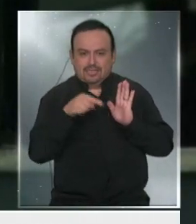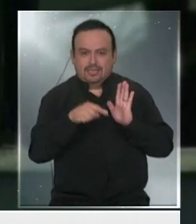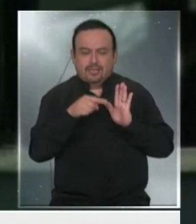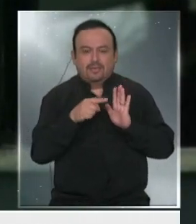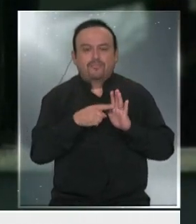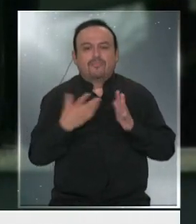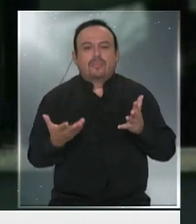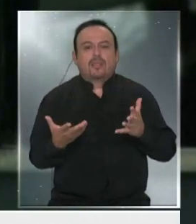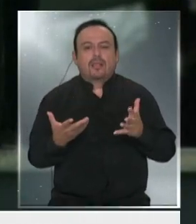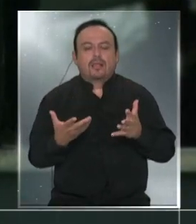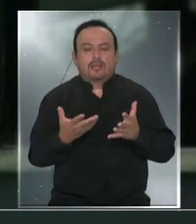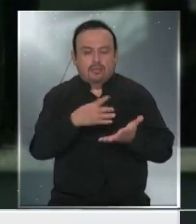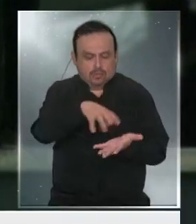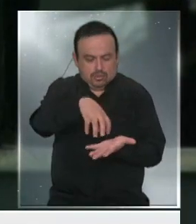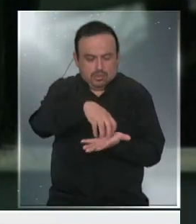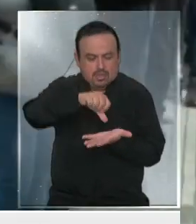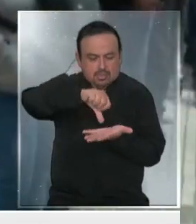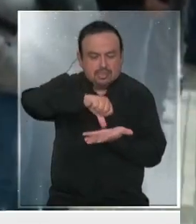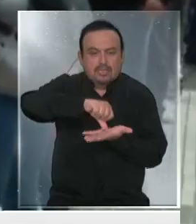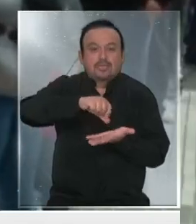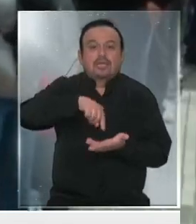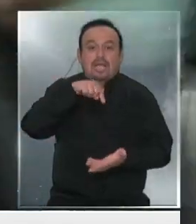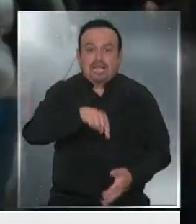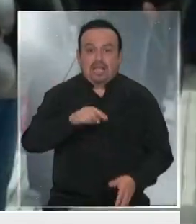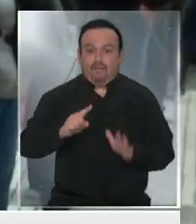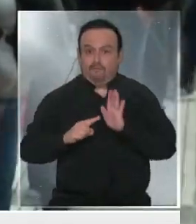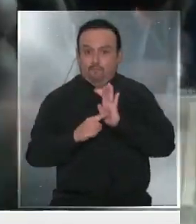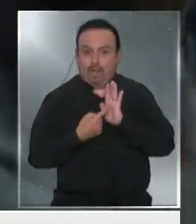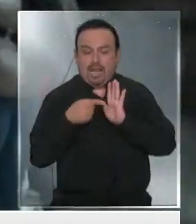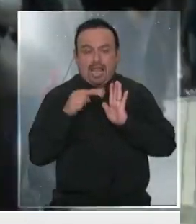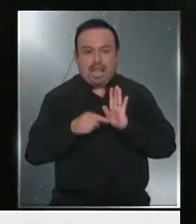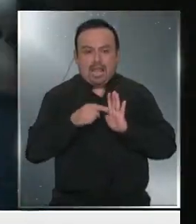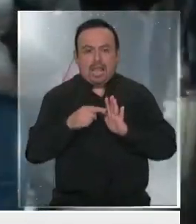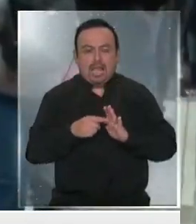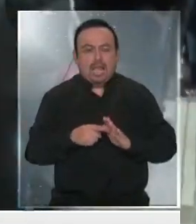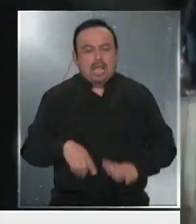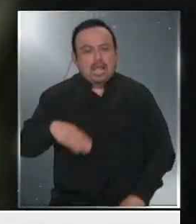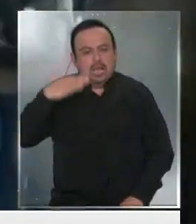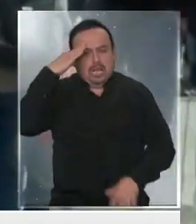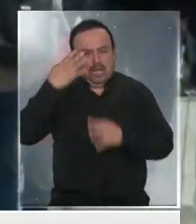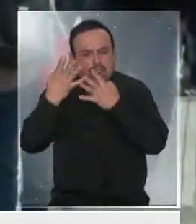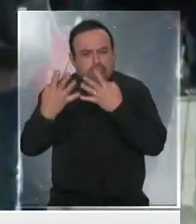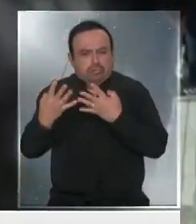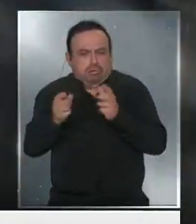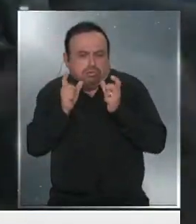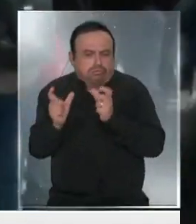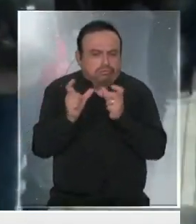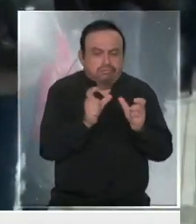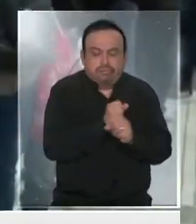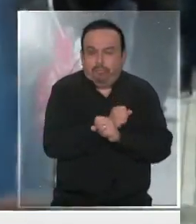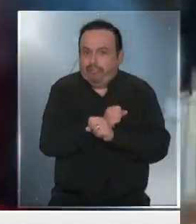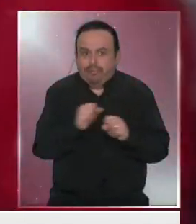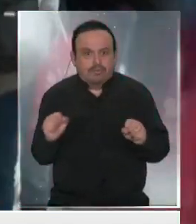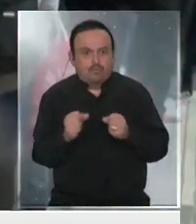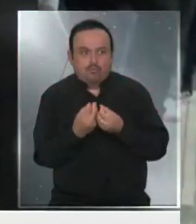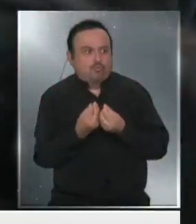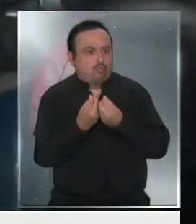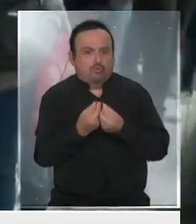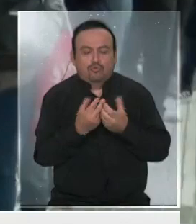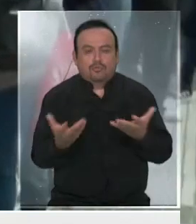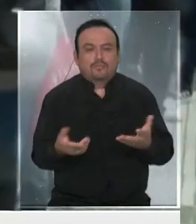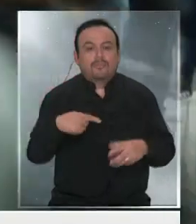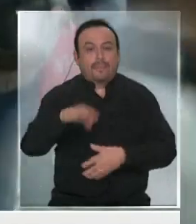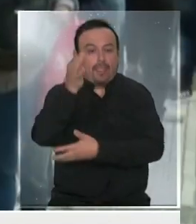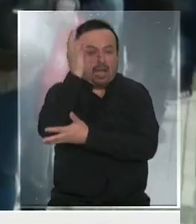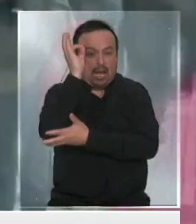del conurbano en la provincia de Buenos Aires. Gendarmería no da abasto la cantidad de controles y por eso es que la reunión que en este